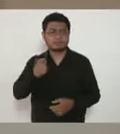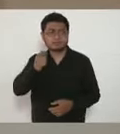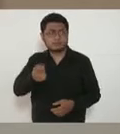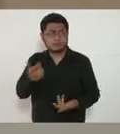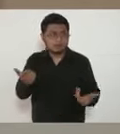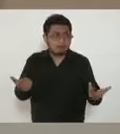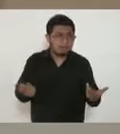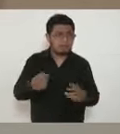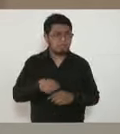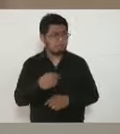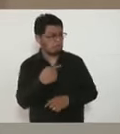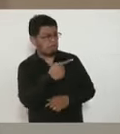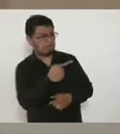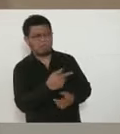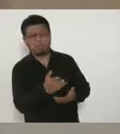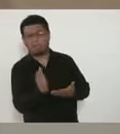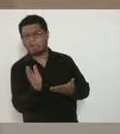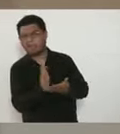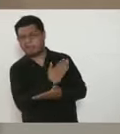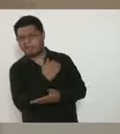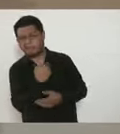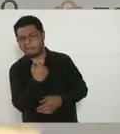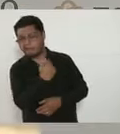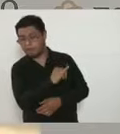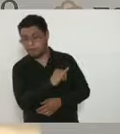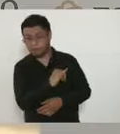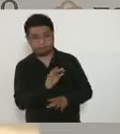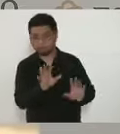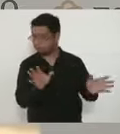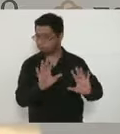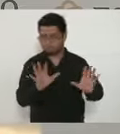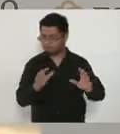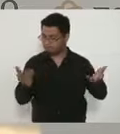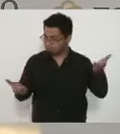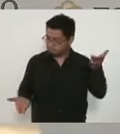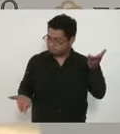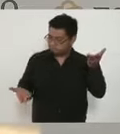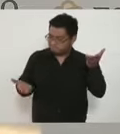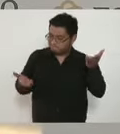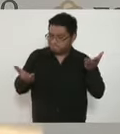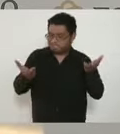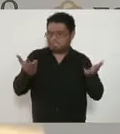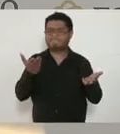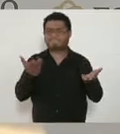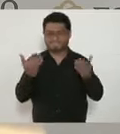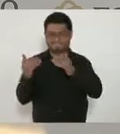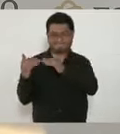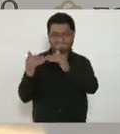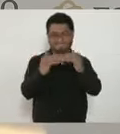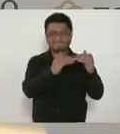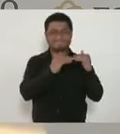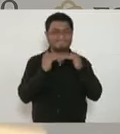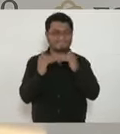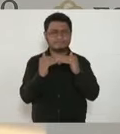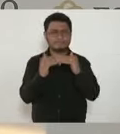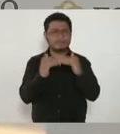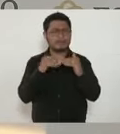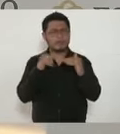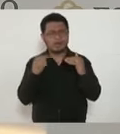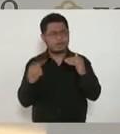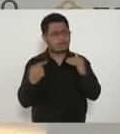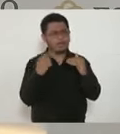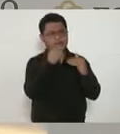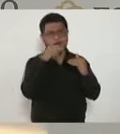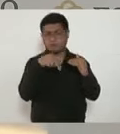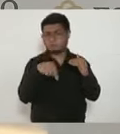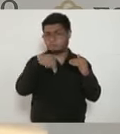el norte, abandonar el centro, sino equilibrar, porque mientras en el norte se